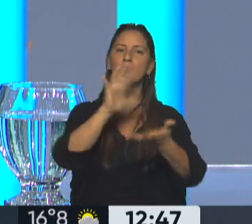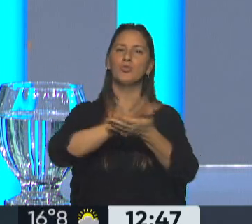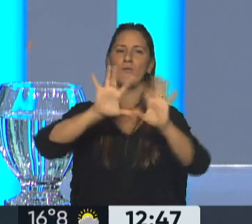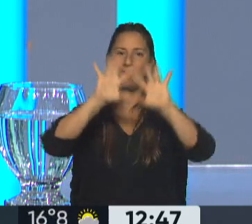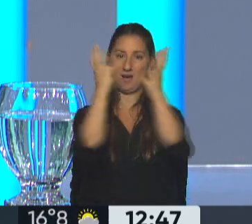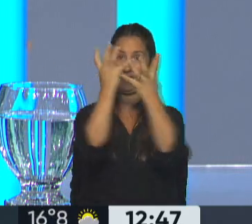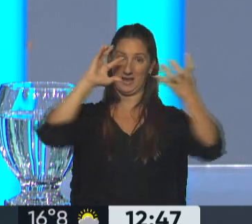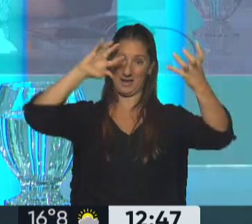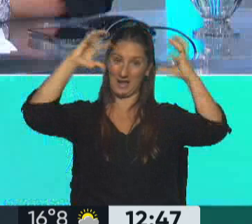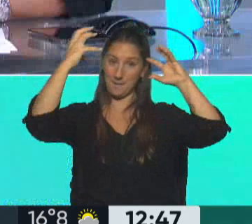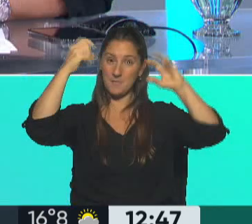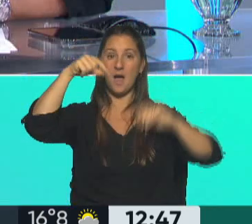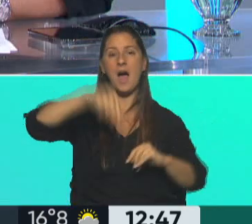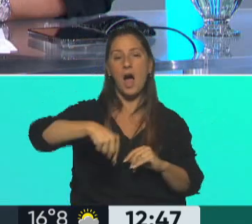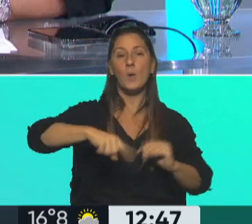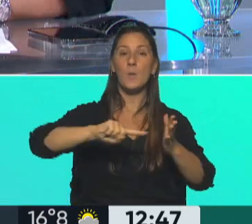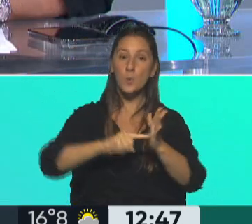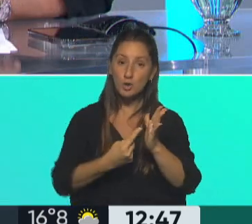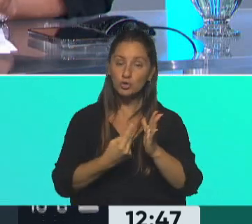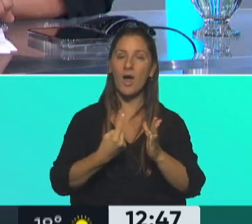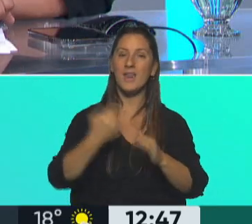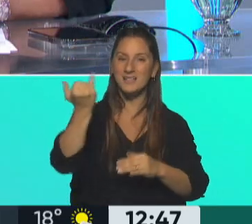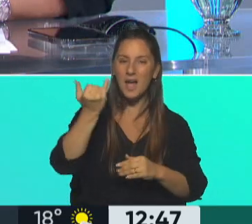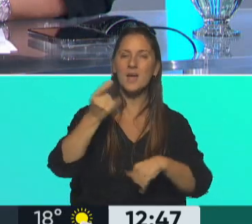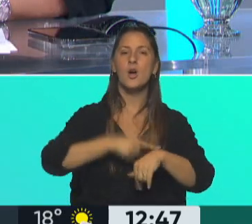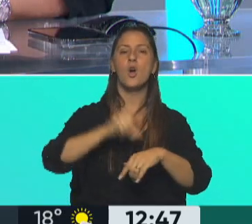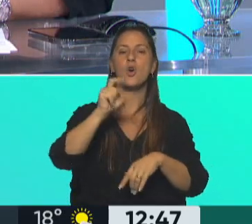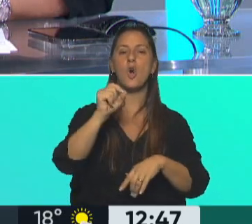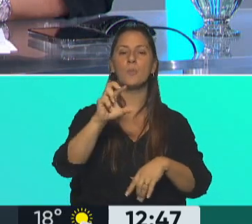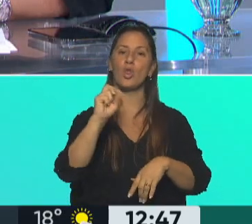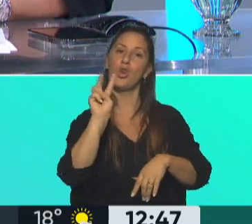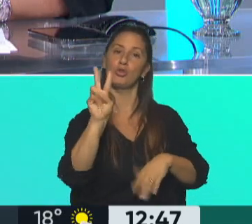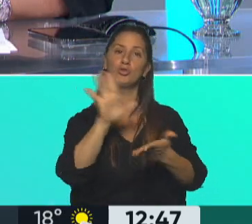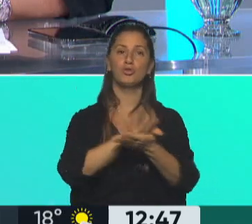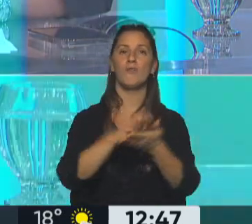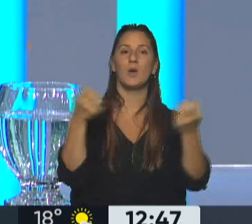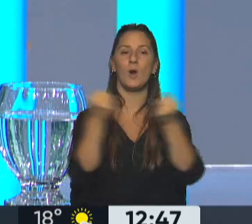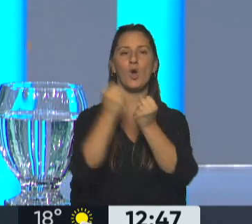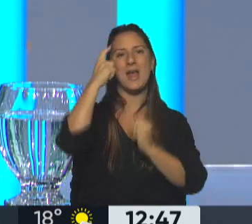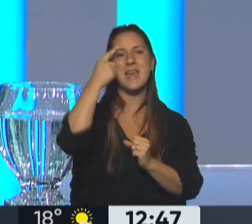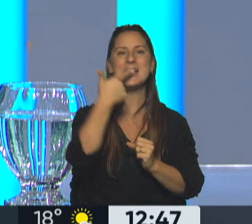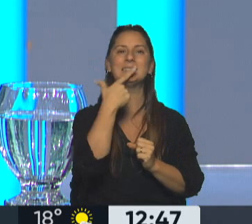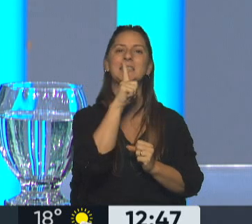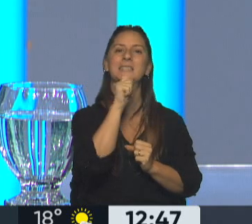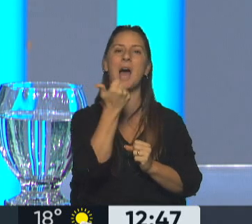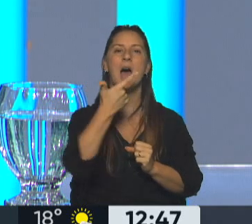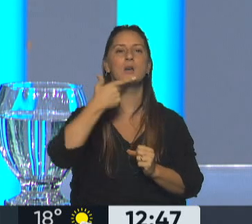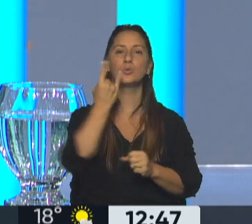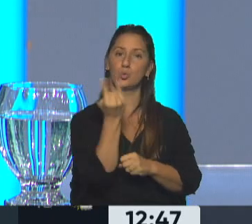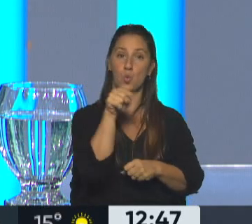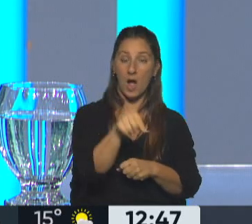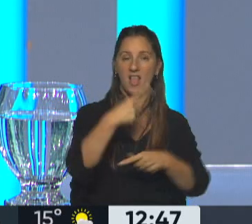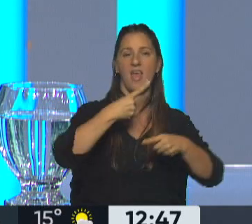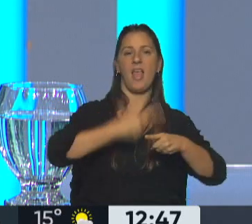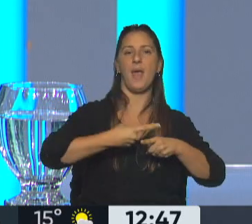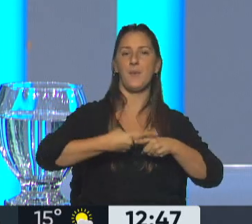En esta ocasión en Buenos Aires se está desarrollando la COP2 sobre el Acuerdo de Escazú y allí hay un montón de eventos